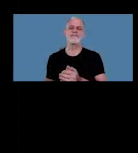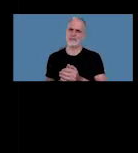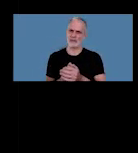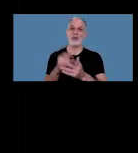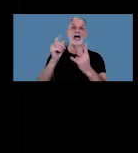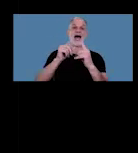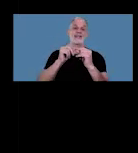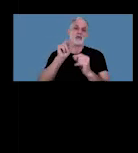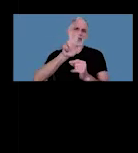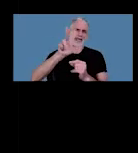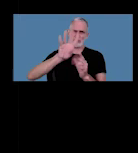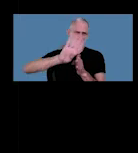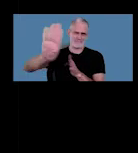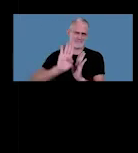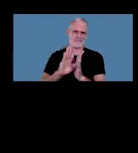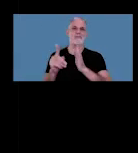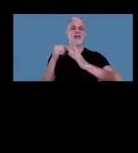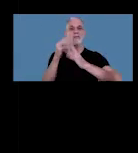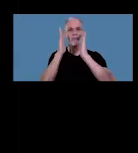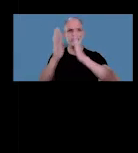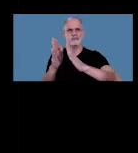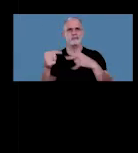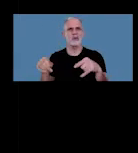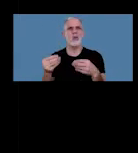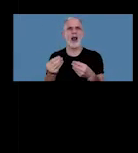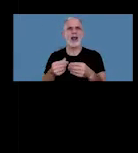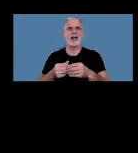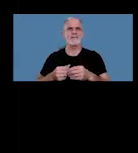artículo 31, nosotros nos vamos